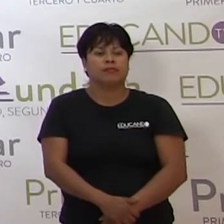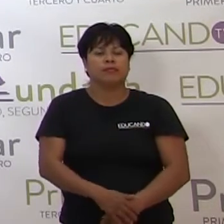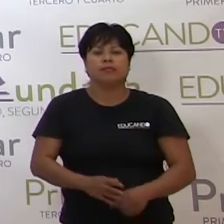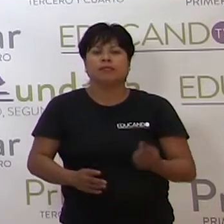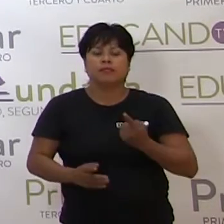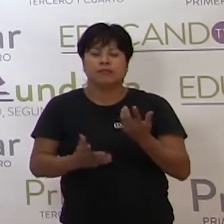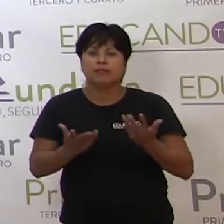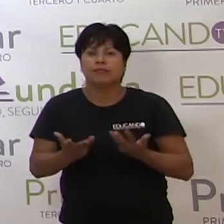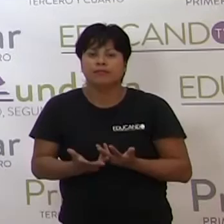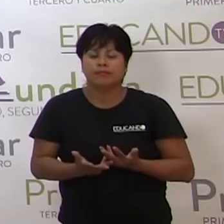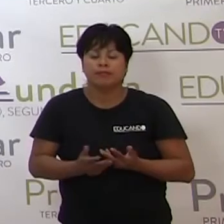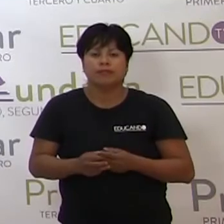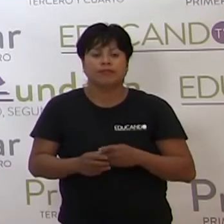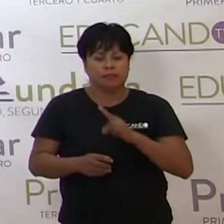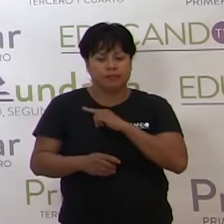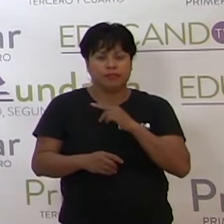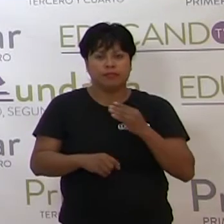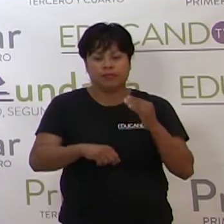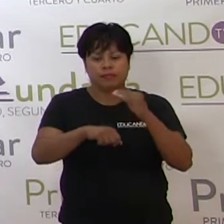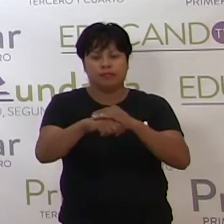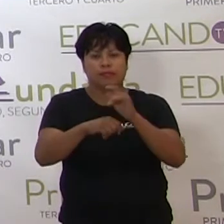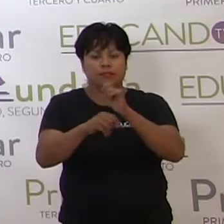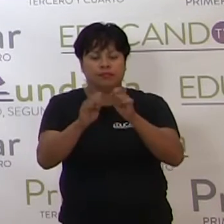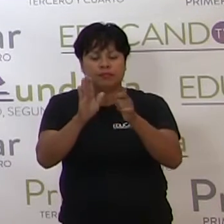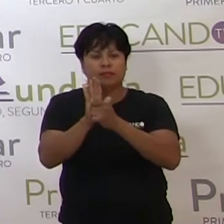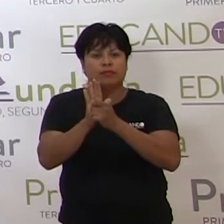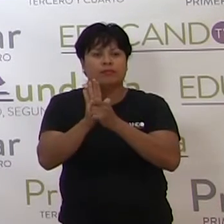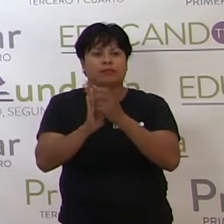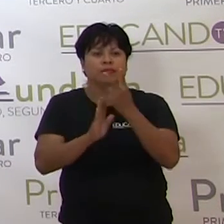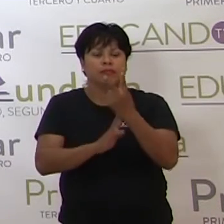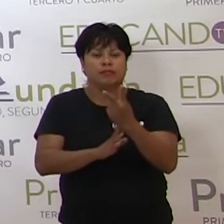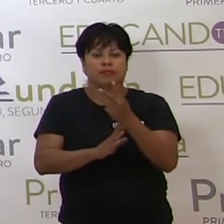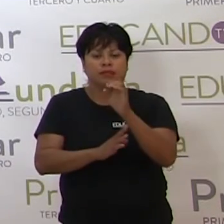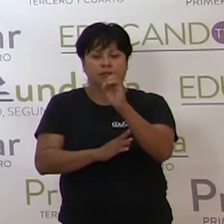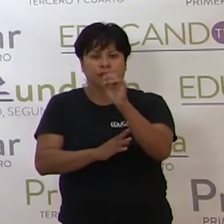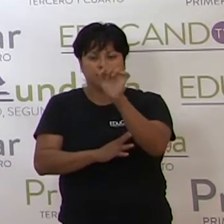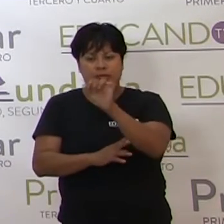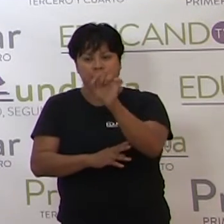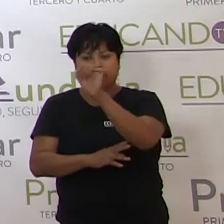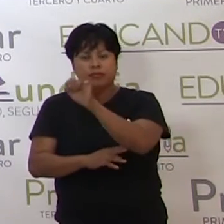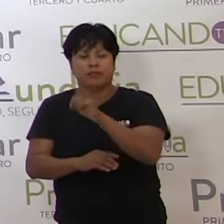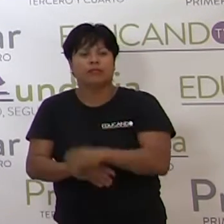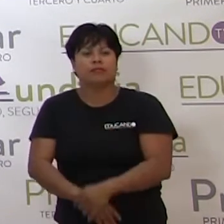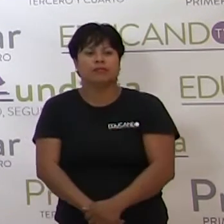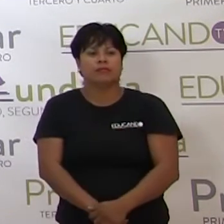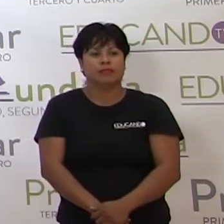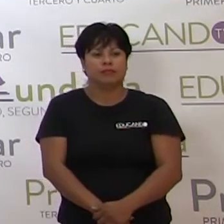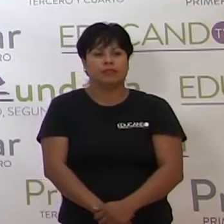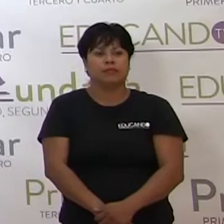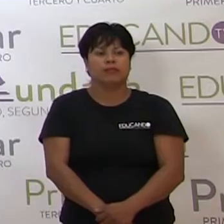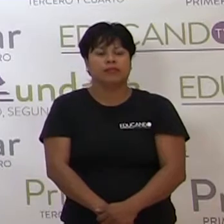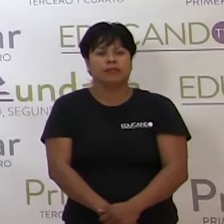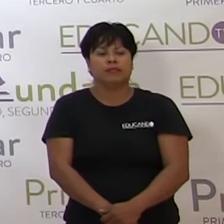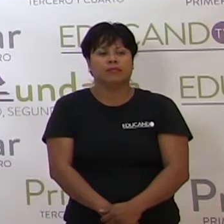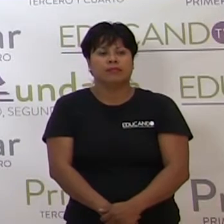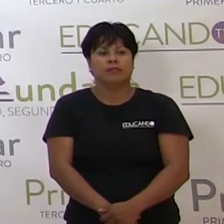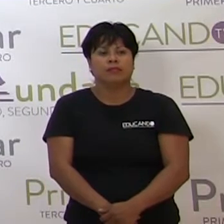hacer? Agrego un punto y agrego dos ceros. ¿Sí?